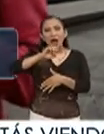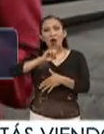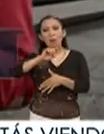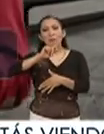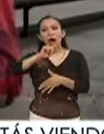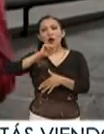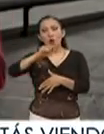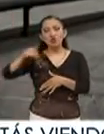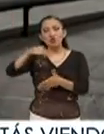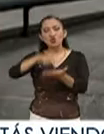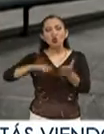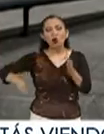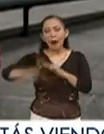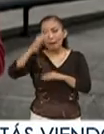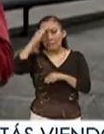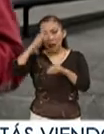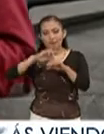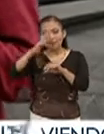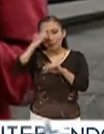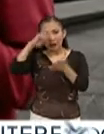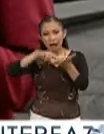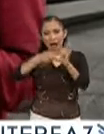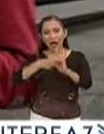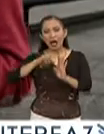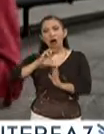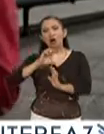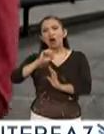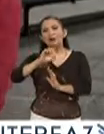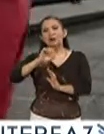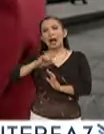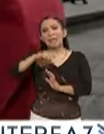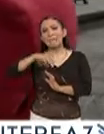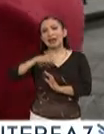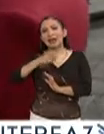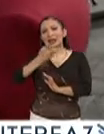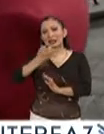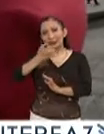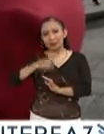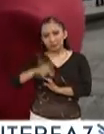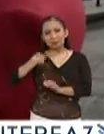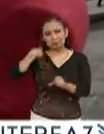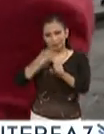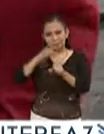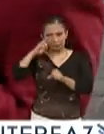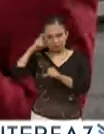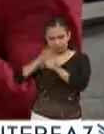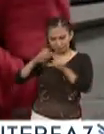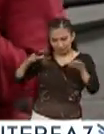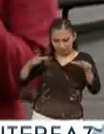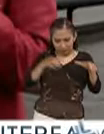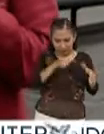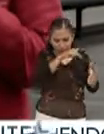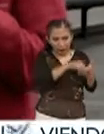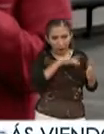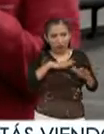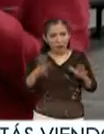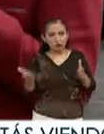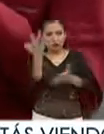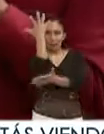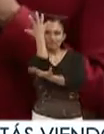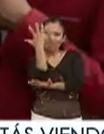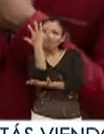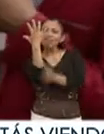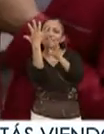Paulo, este memorial hecho por el arquitecto Oscar Niemeyer. Como podemos ver en primer plano es una mano que es